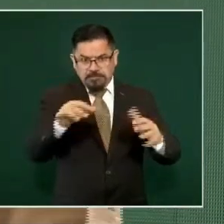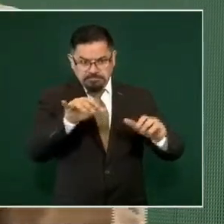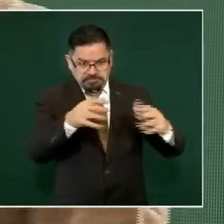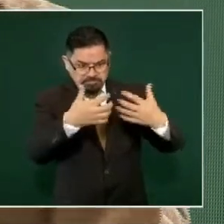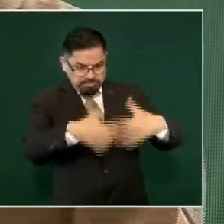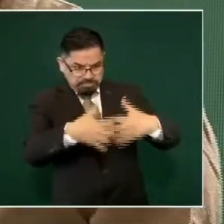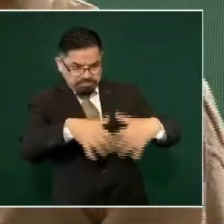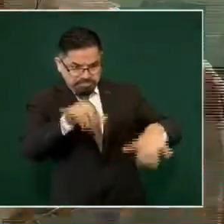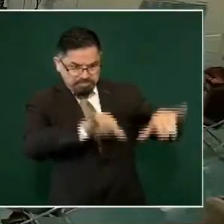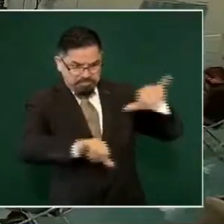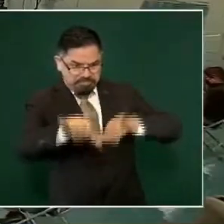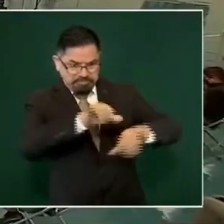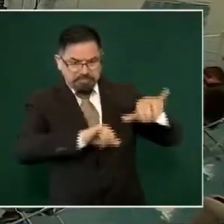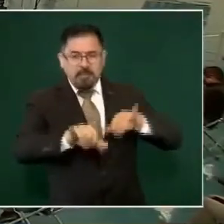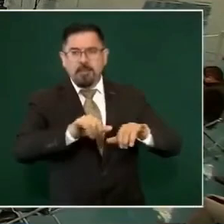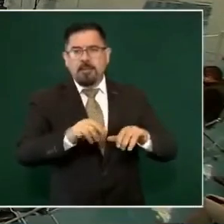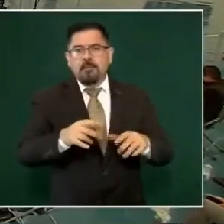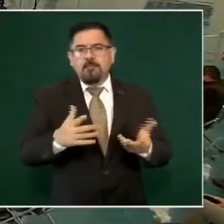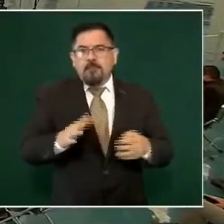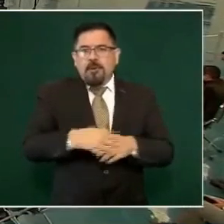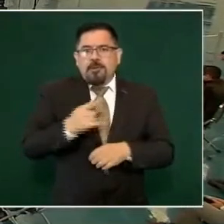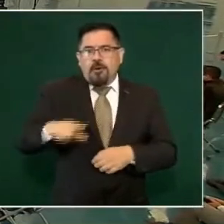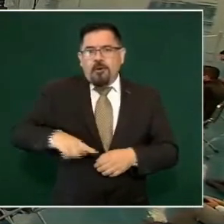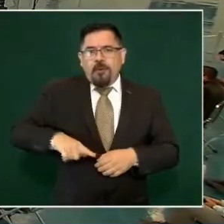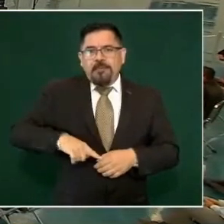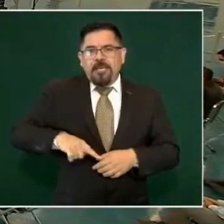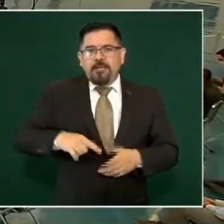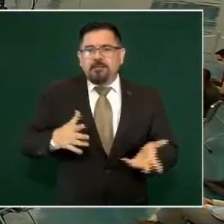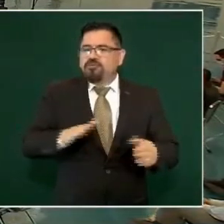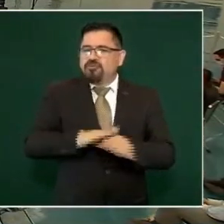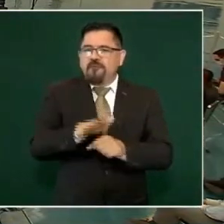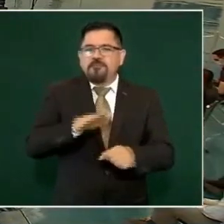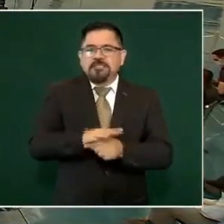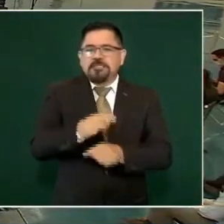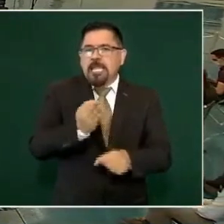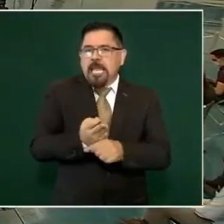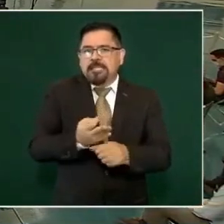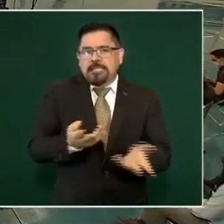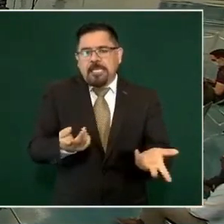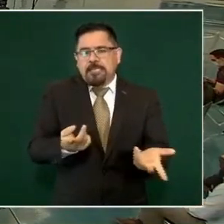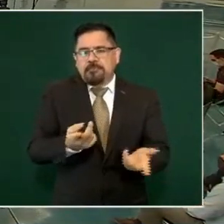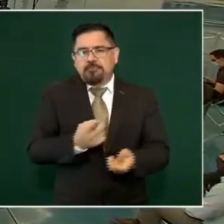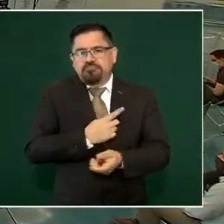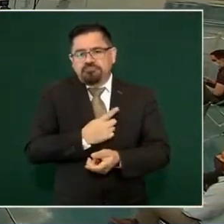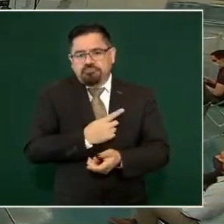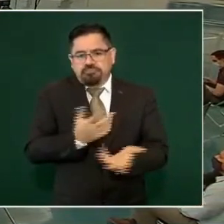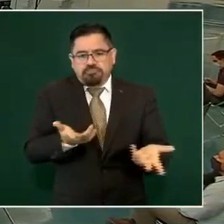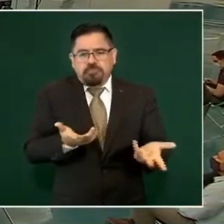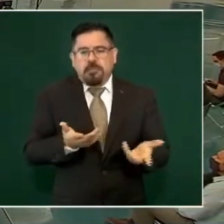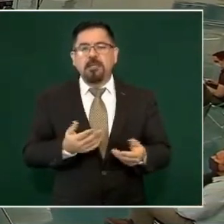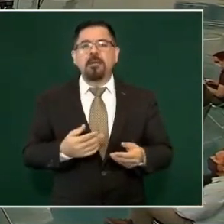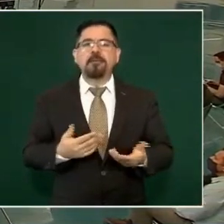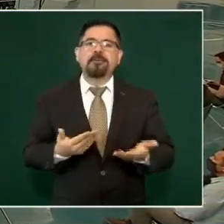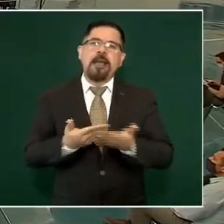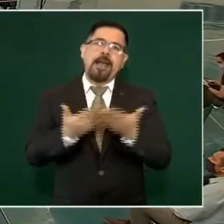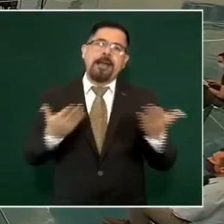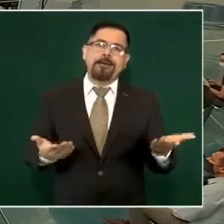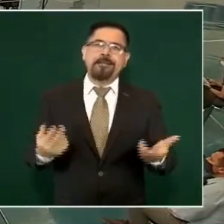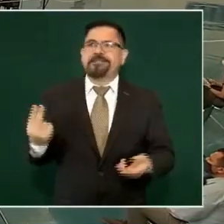Léase privatizar. Fue cuando entregaron las grandes empresas